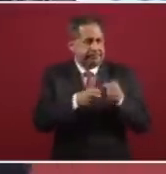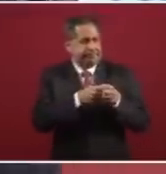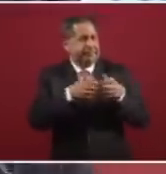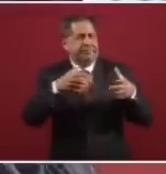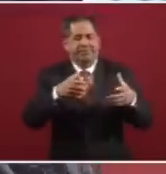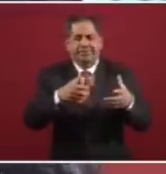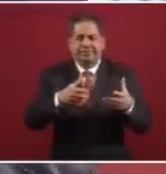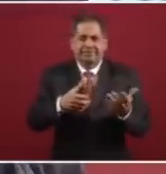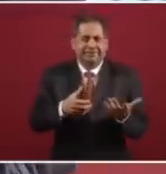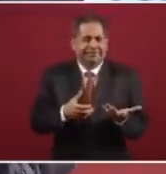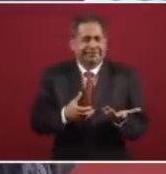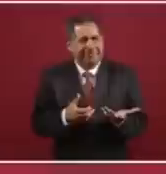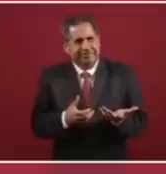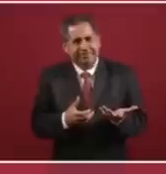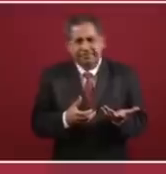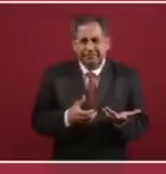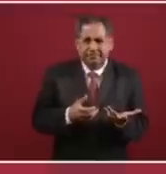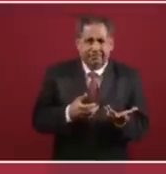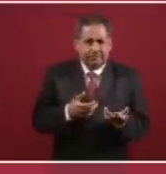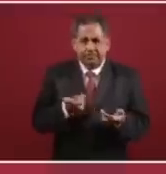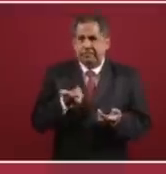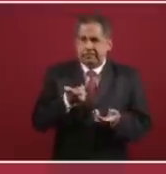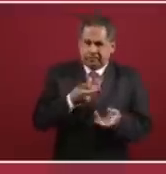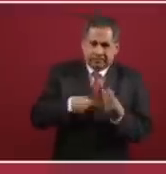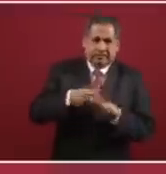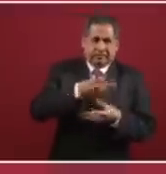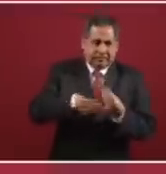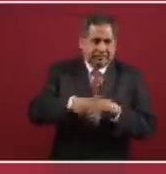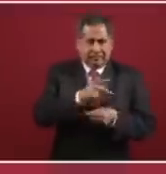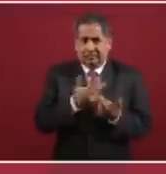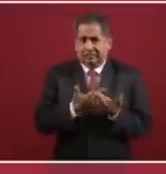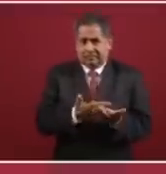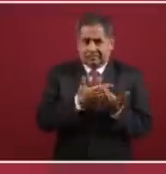es hacer dinero,